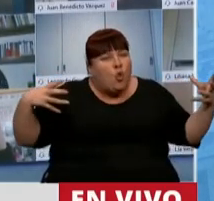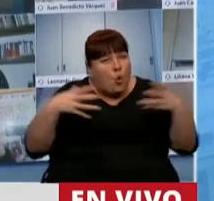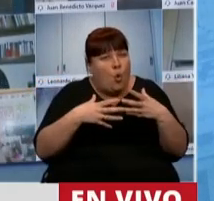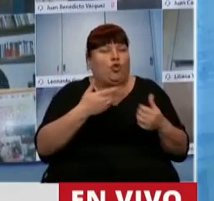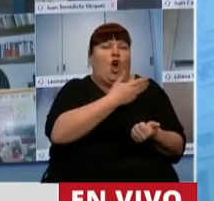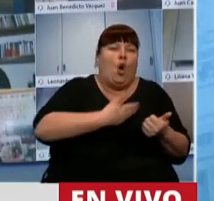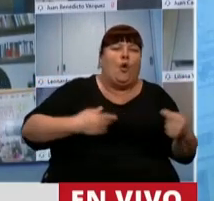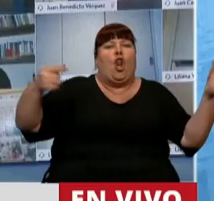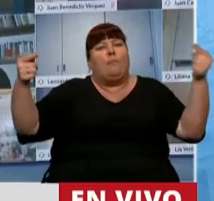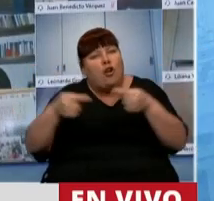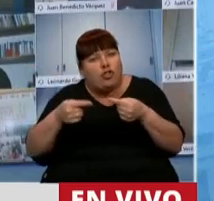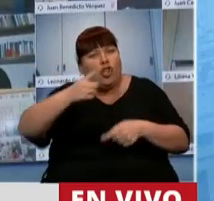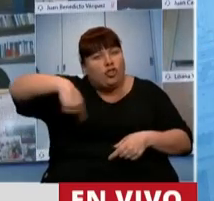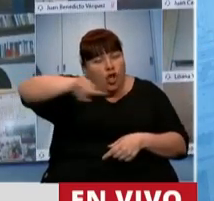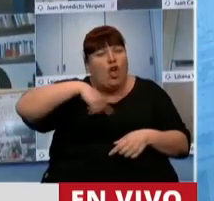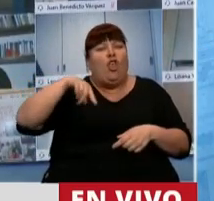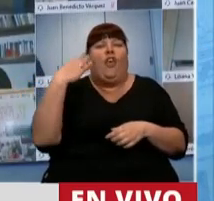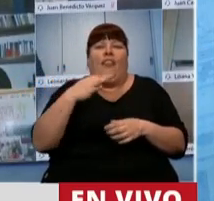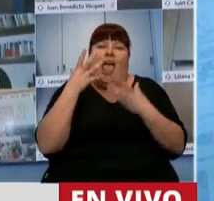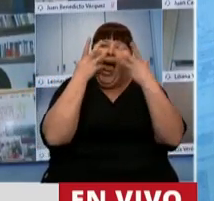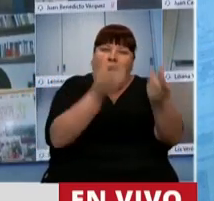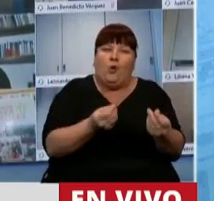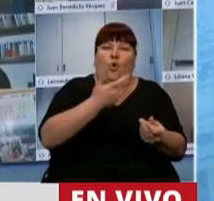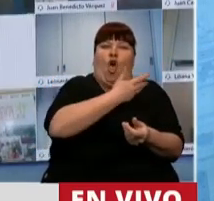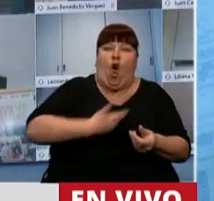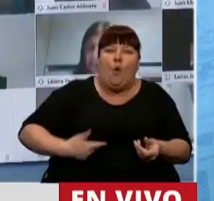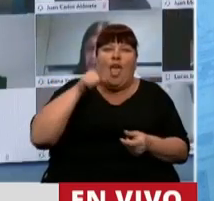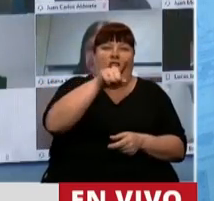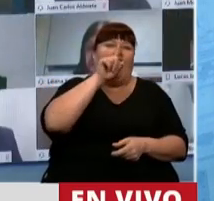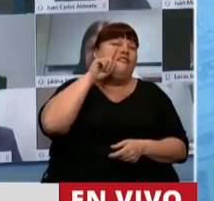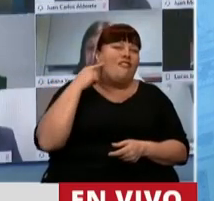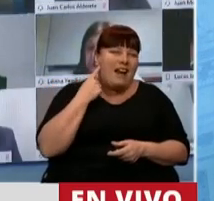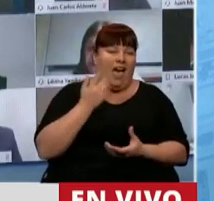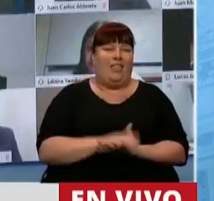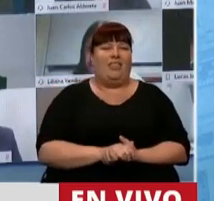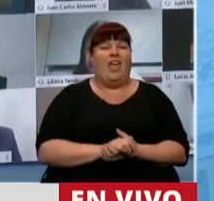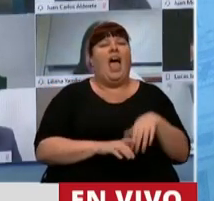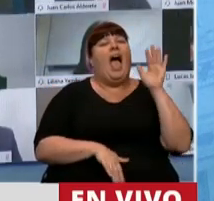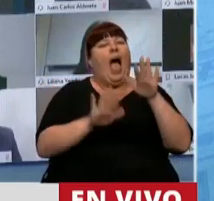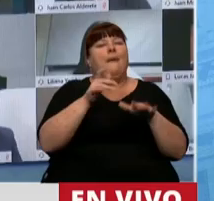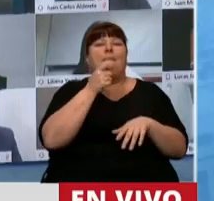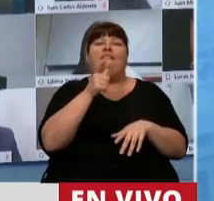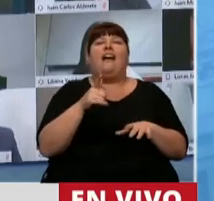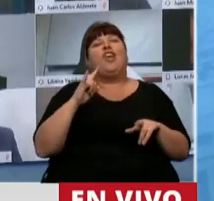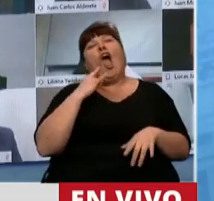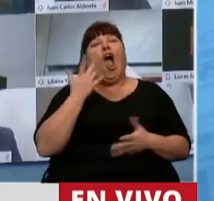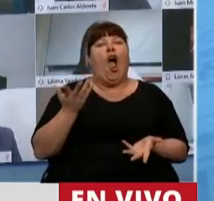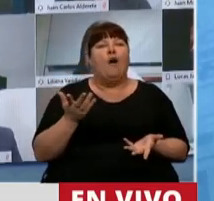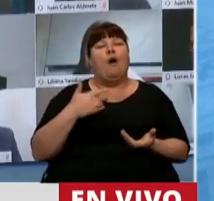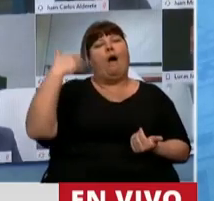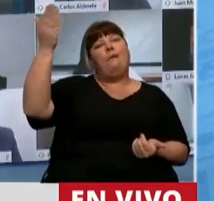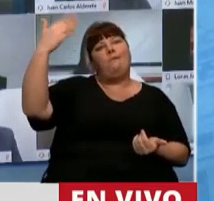todos, oficialismo y oposición, contribuir con nuestro gobierno de Alberto Fernández. A veces es más cómodo